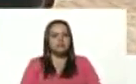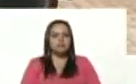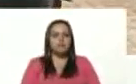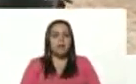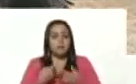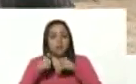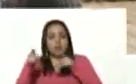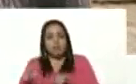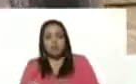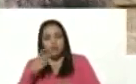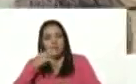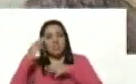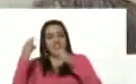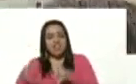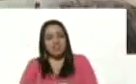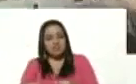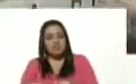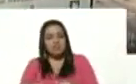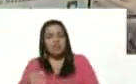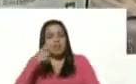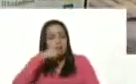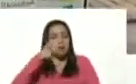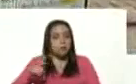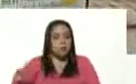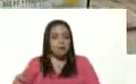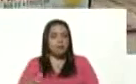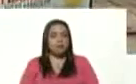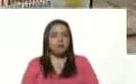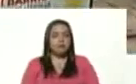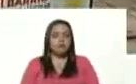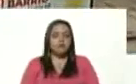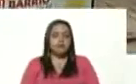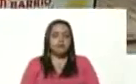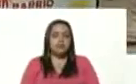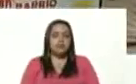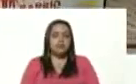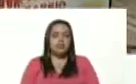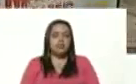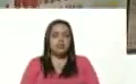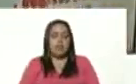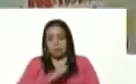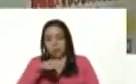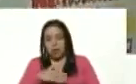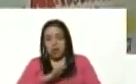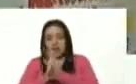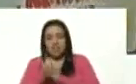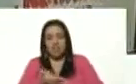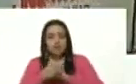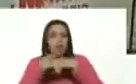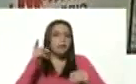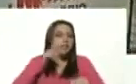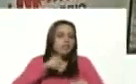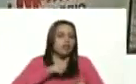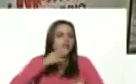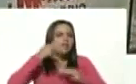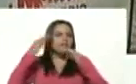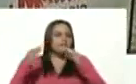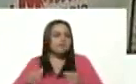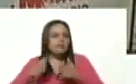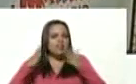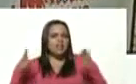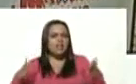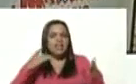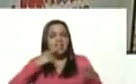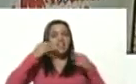aquí hay una gran verdad que puede con todo el veneno y con todas las mentiras. Una gran verdad, y es